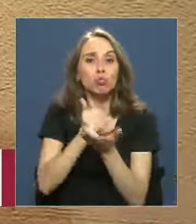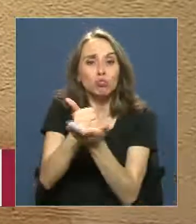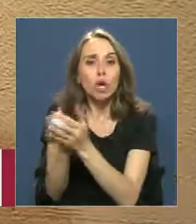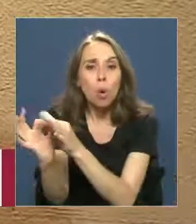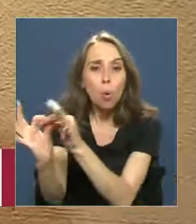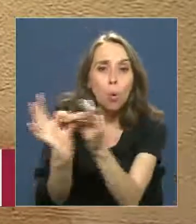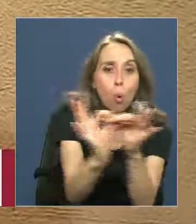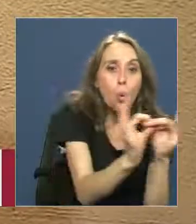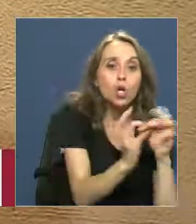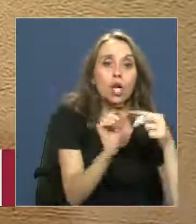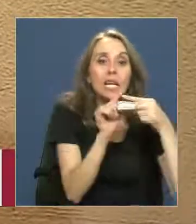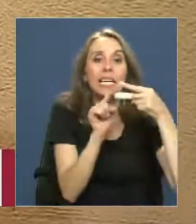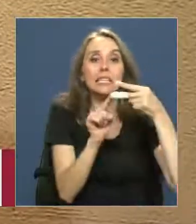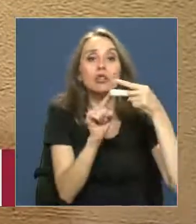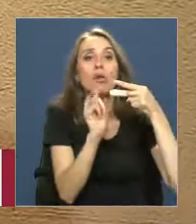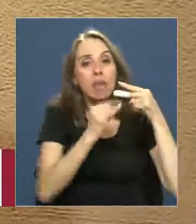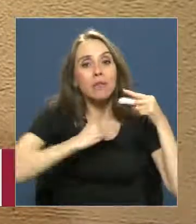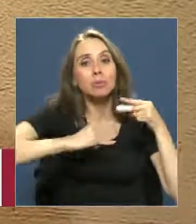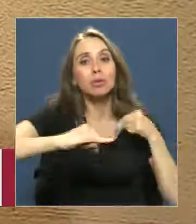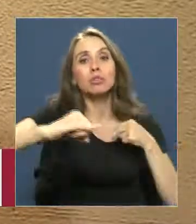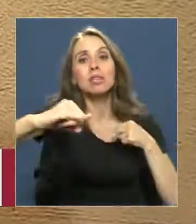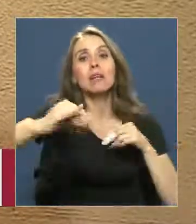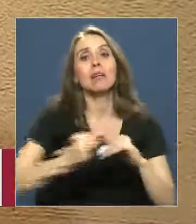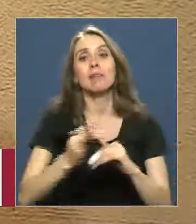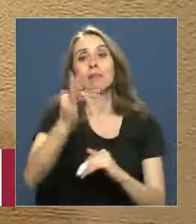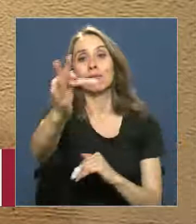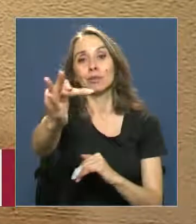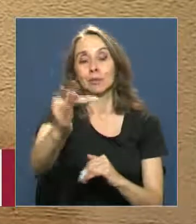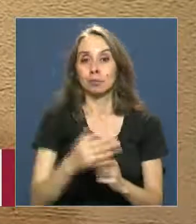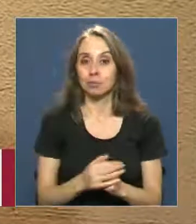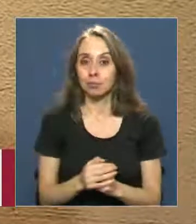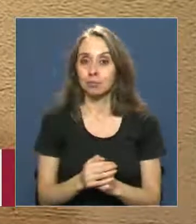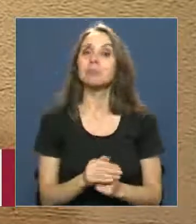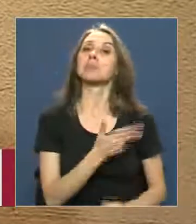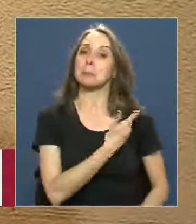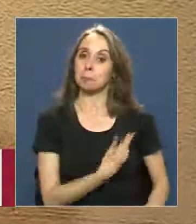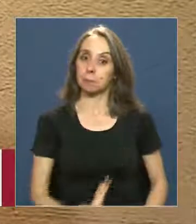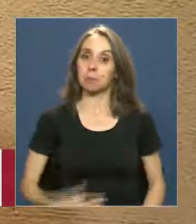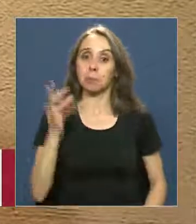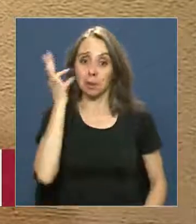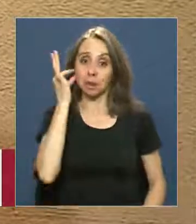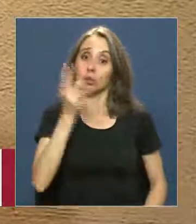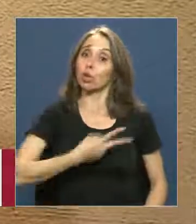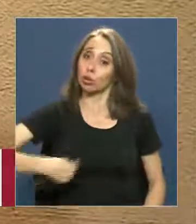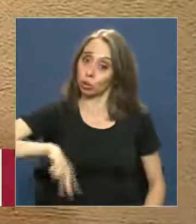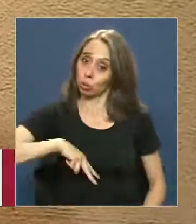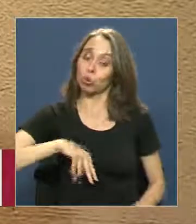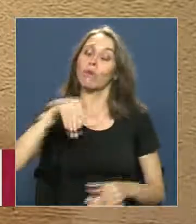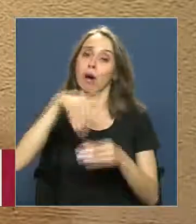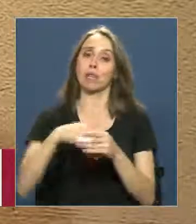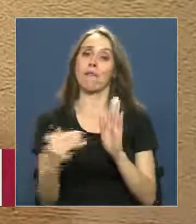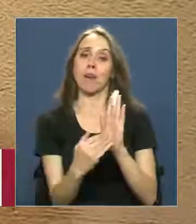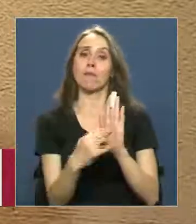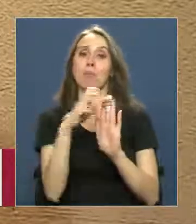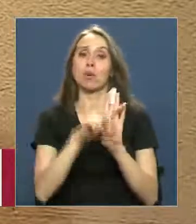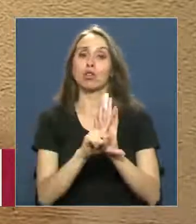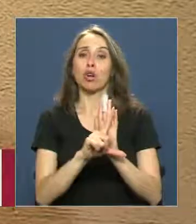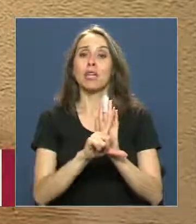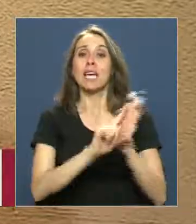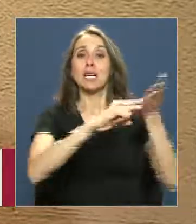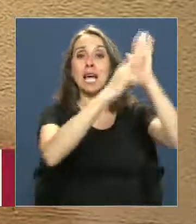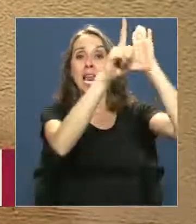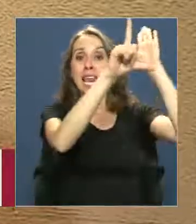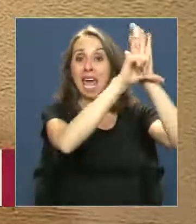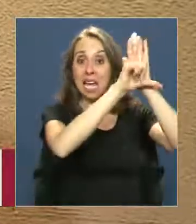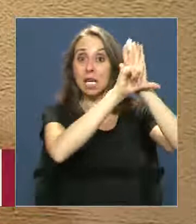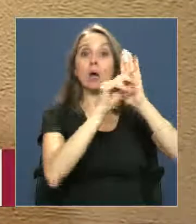unión los principios a seguir de aquí en adelante. Presidenta, votaremos a favor de este proyecto que prohíbe, en el marco de